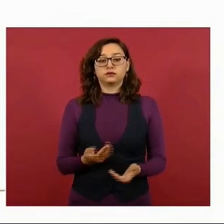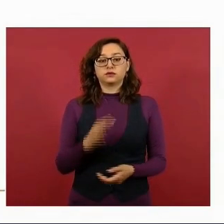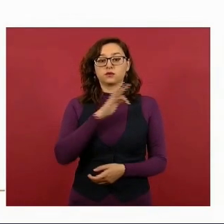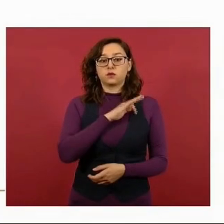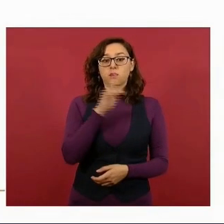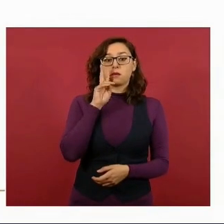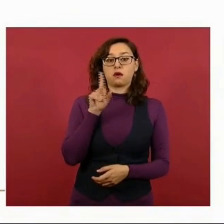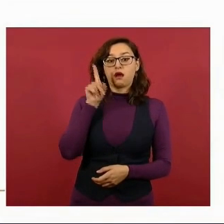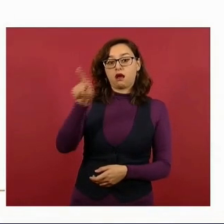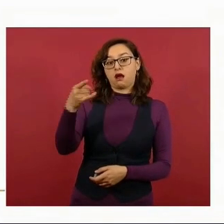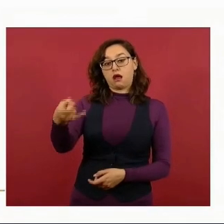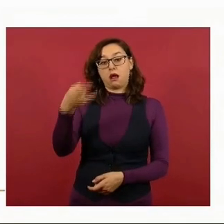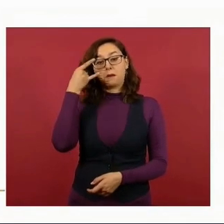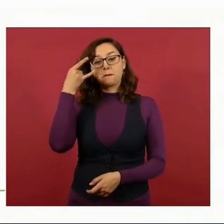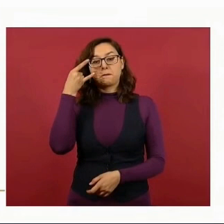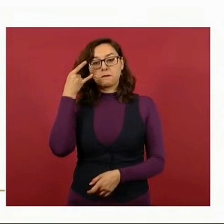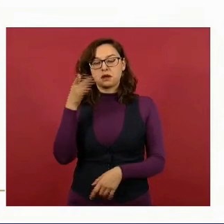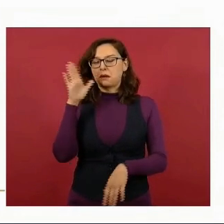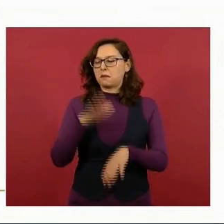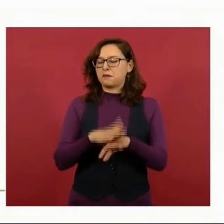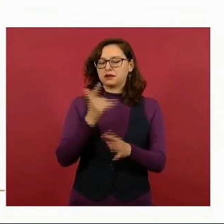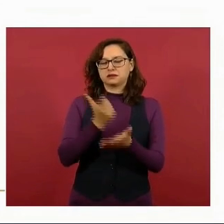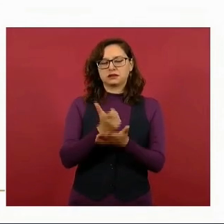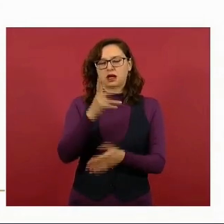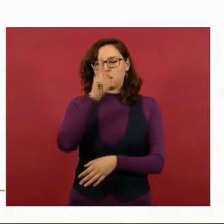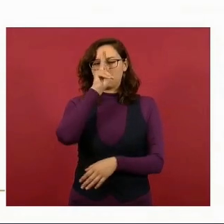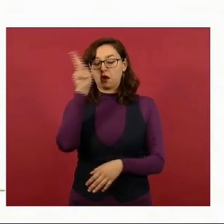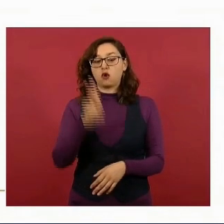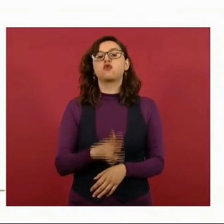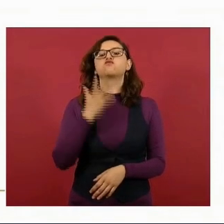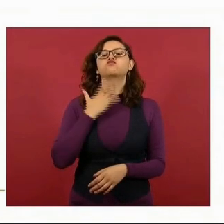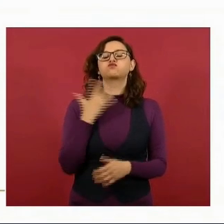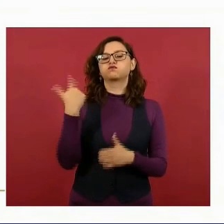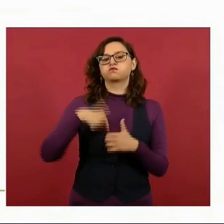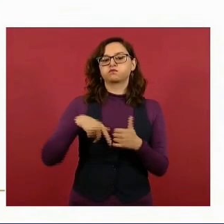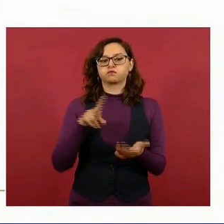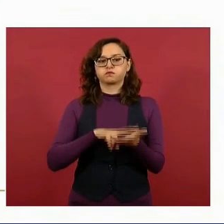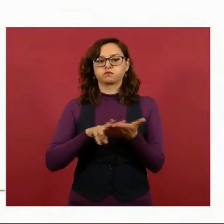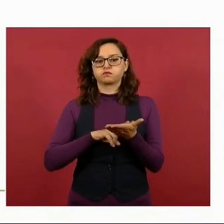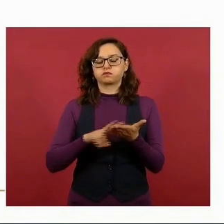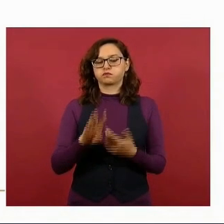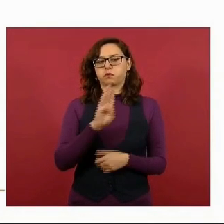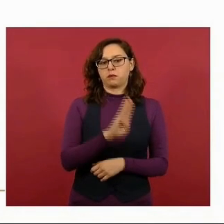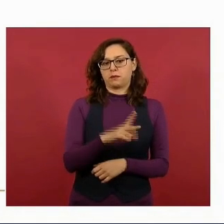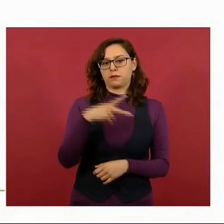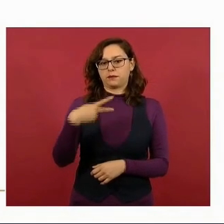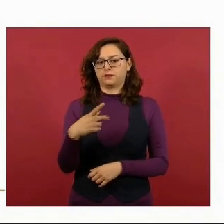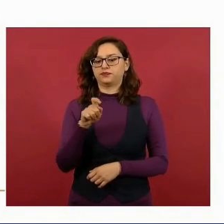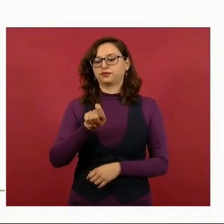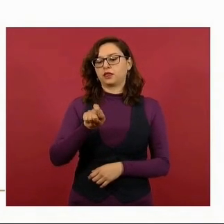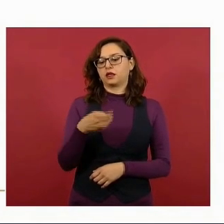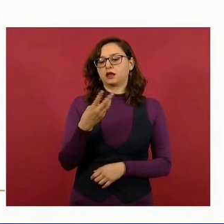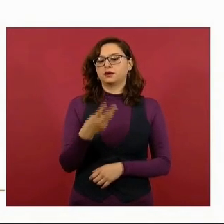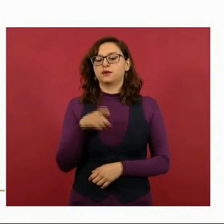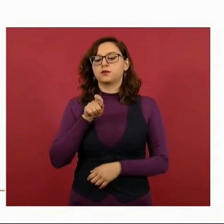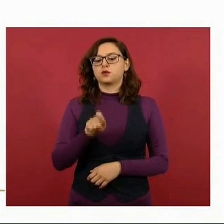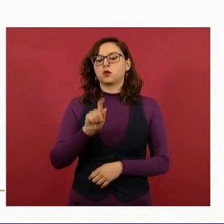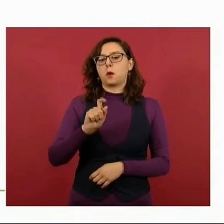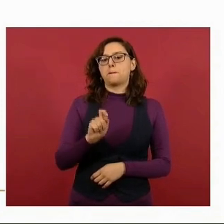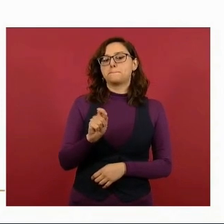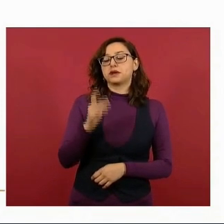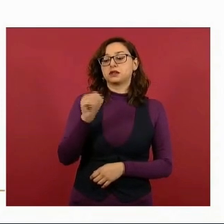23 pesos 29 centavos por litro y un diferencial, una ganancia